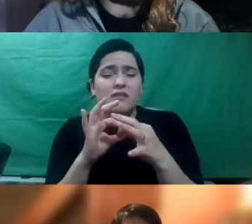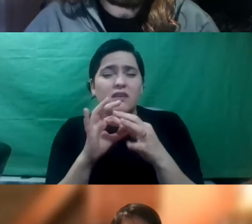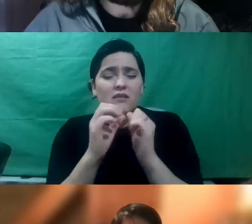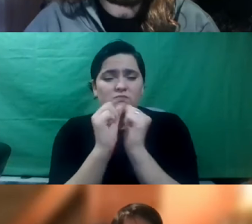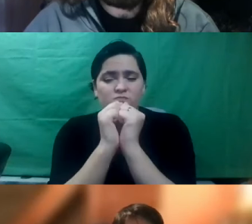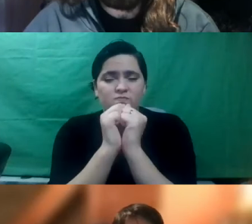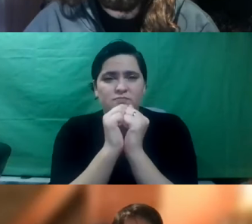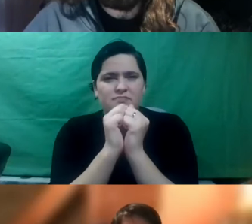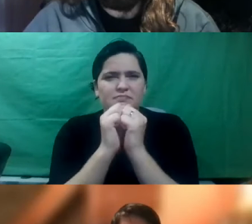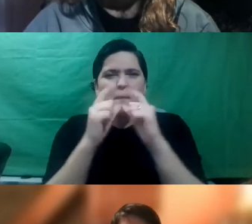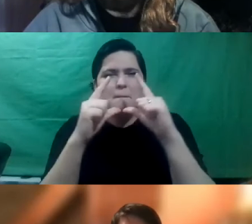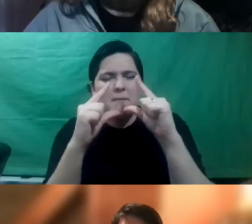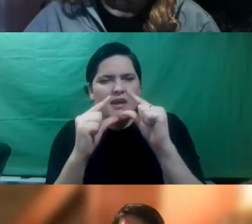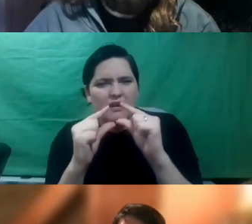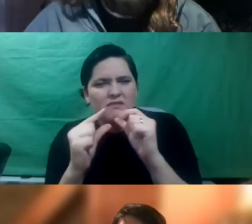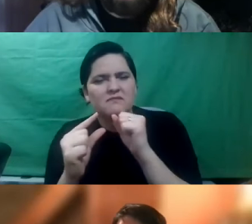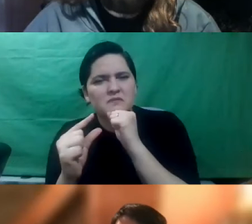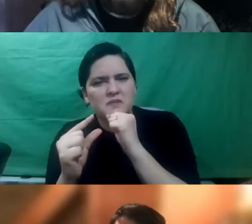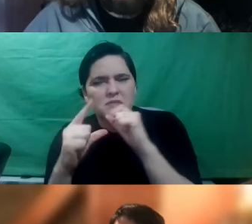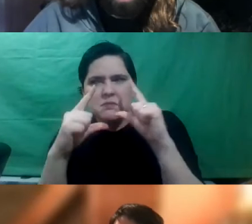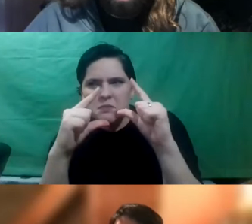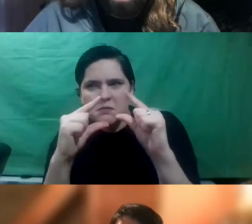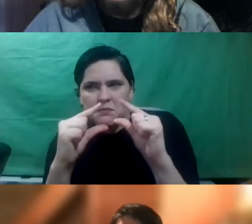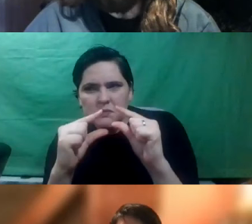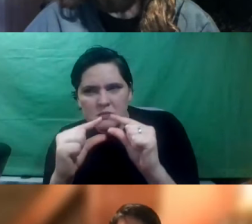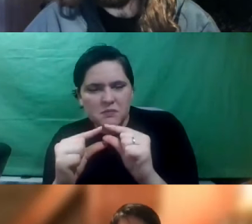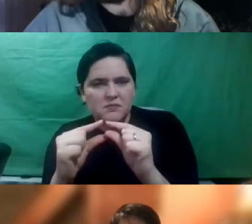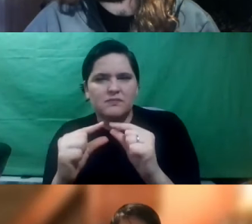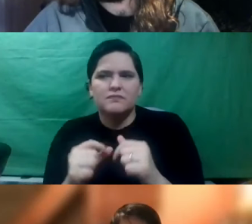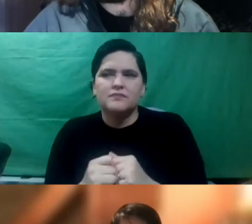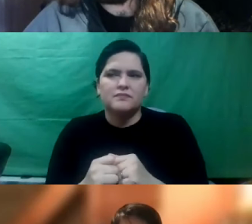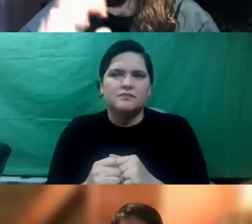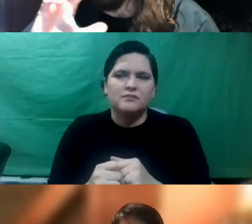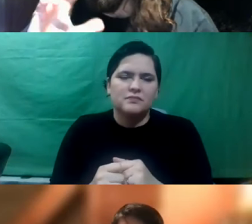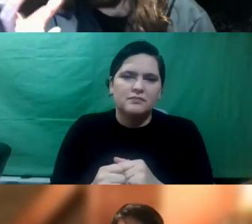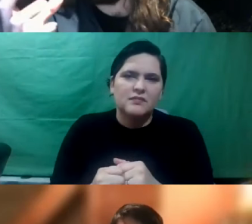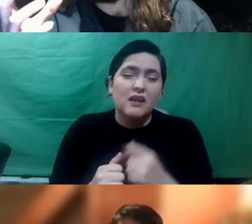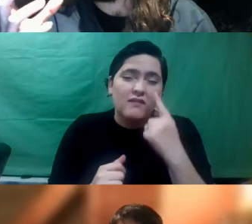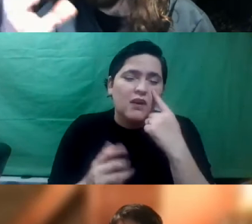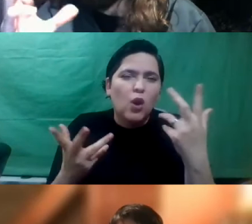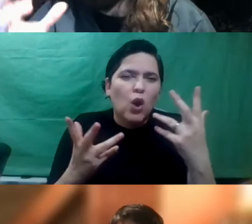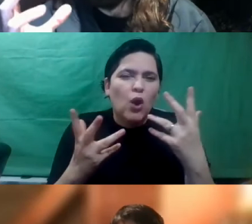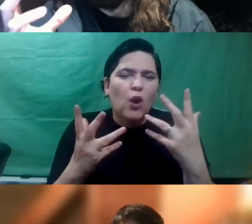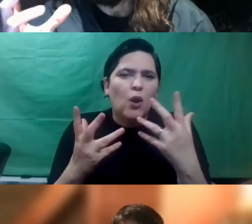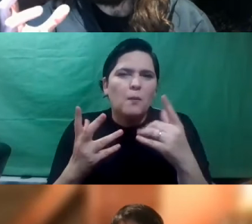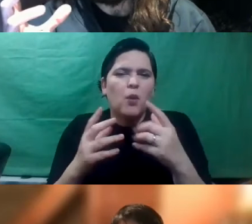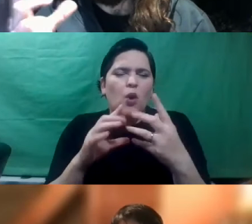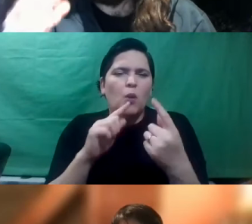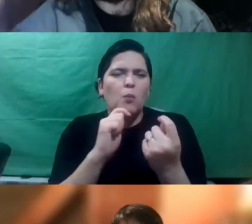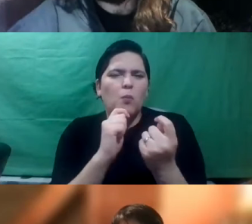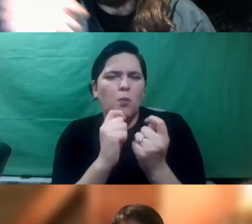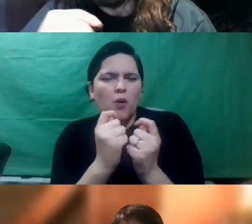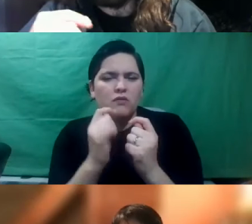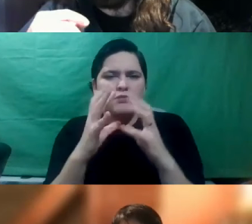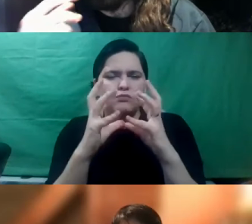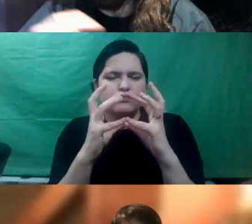los cambios funcionales durante el envejecimiento. En ese trabajo que les quería mostrar, se muestra cómo modificar la estructura, el conectoma,